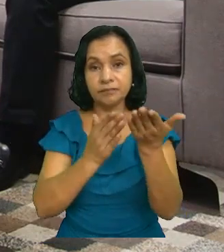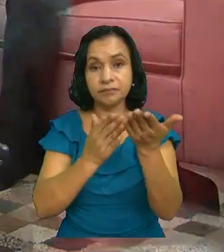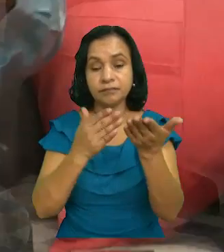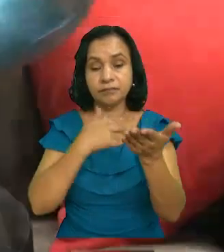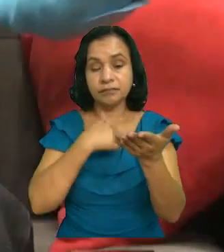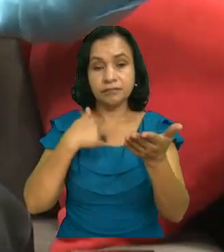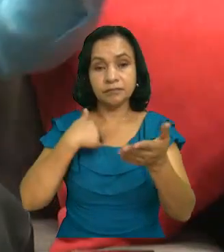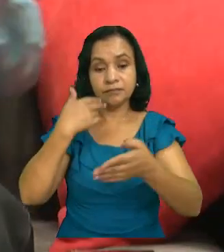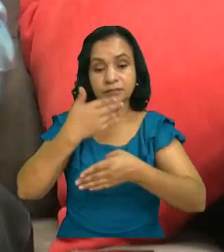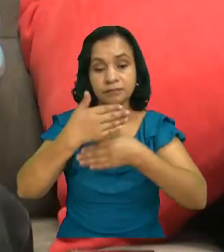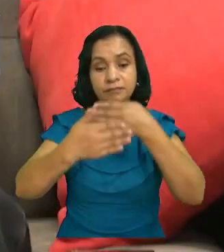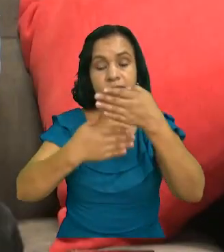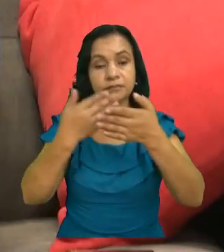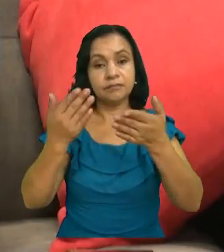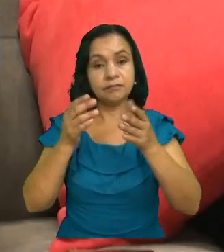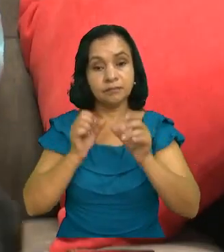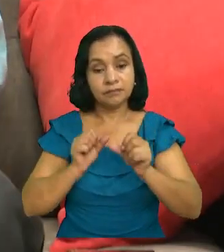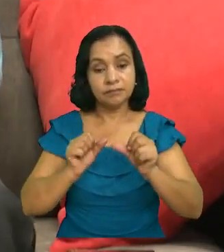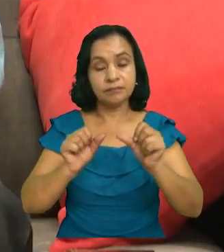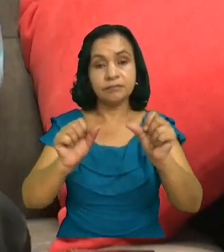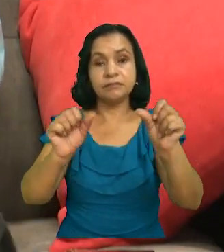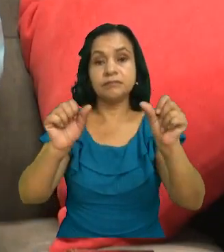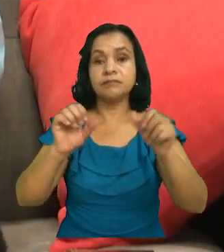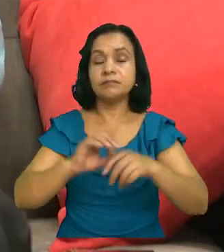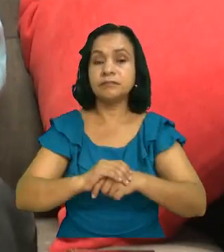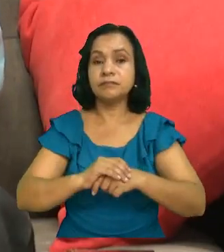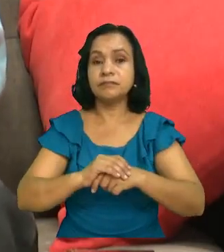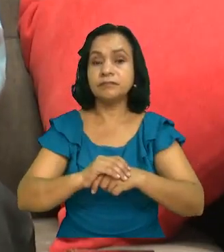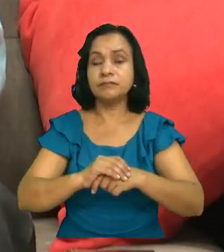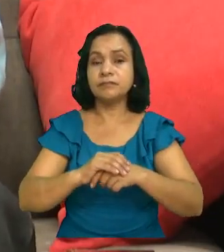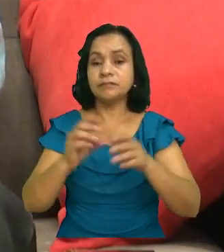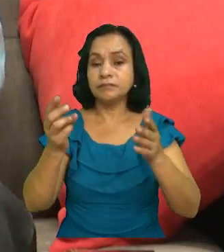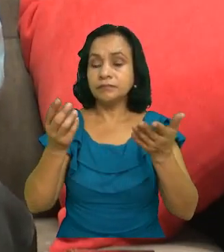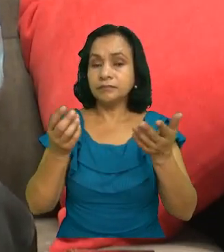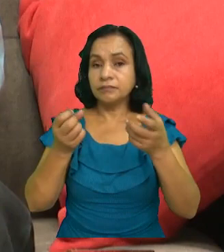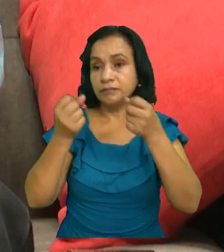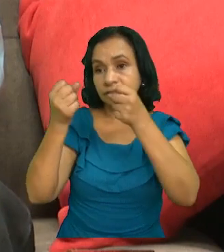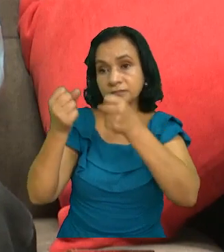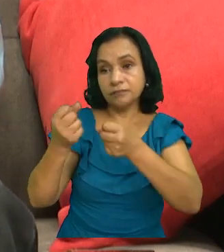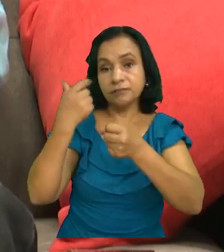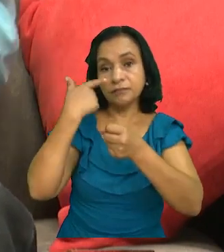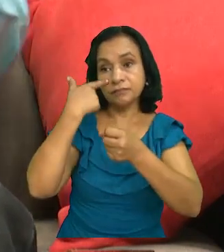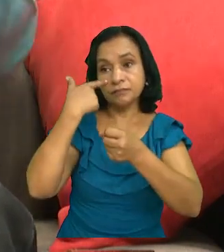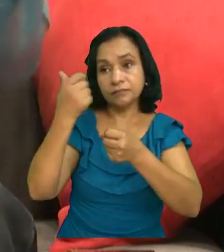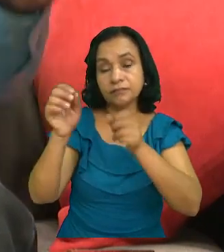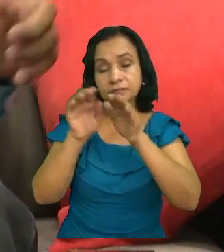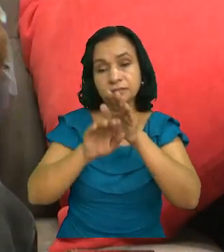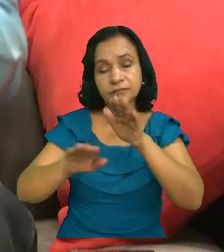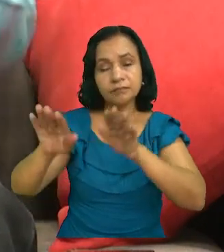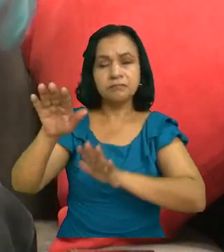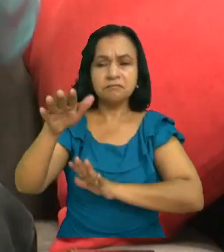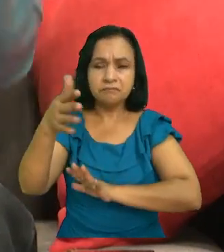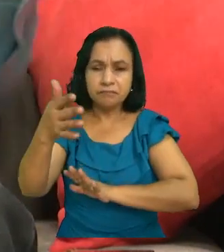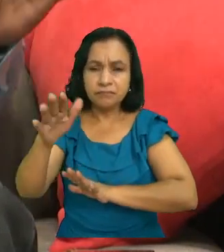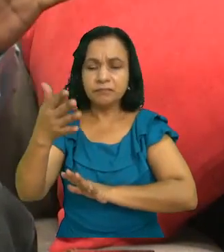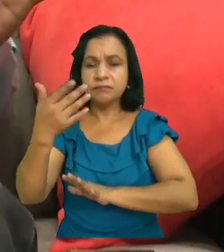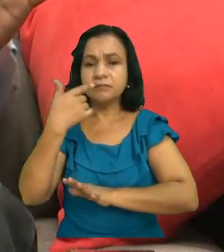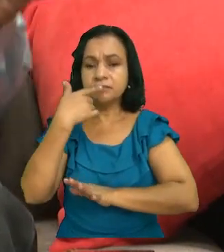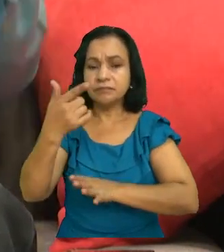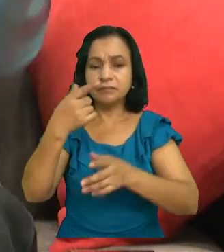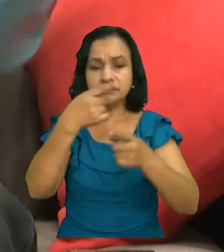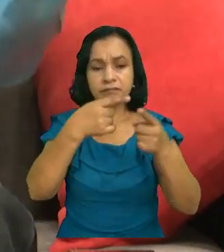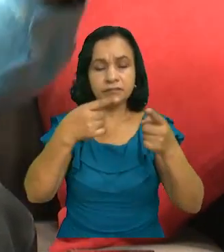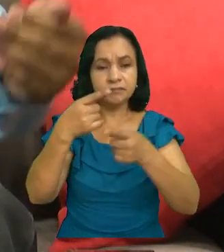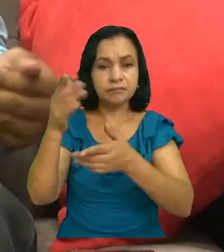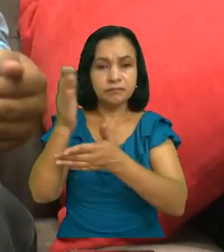construye, pero también requiere, ¿no?, el seguimiento. Dentro de esa dinámica, ministro, conocer un poquito más o menos dónde va a estar la distribución.